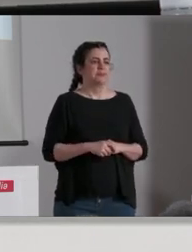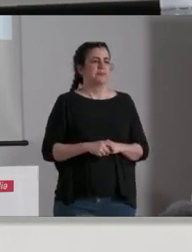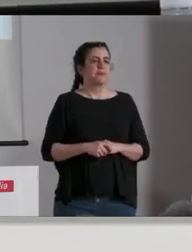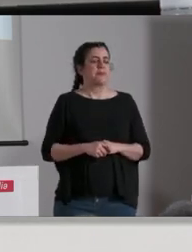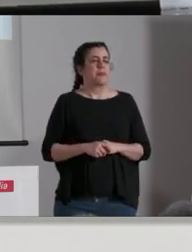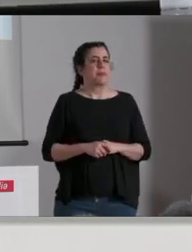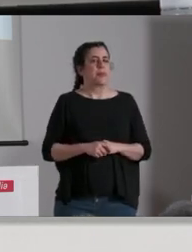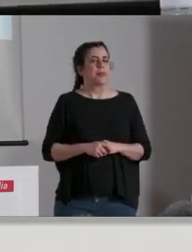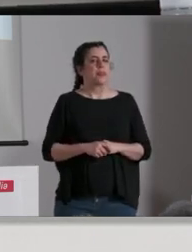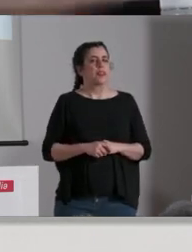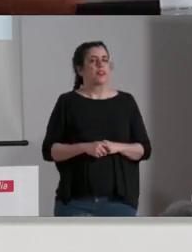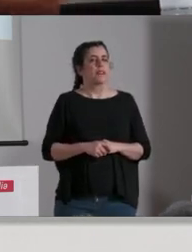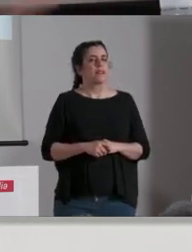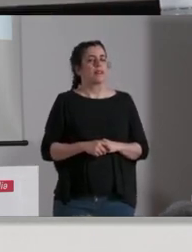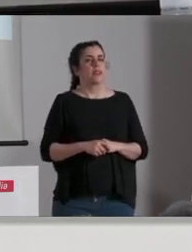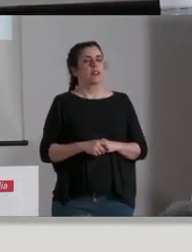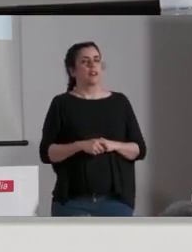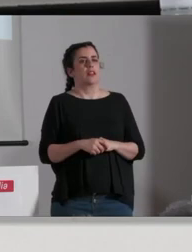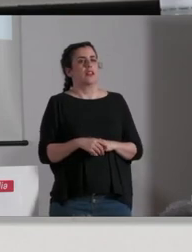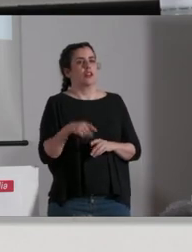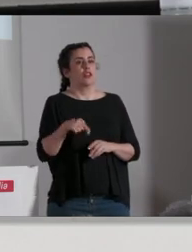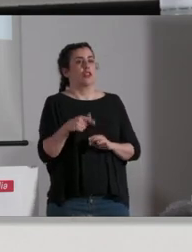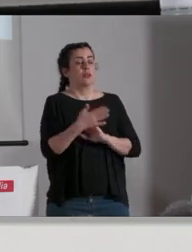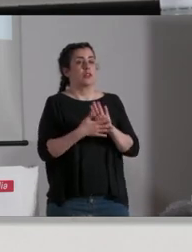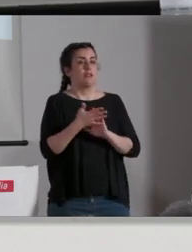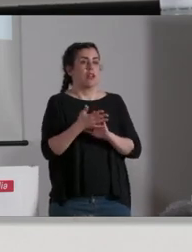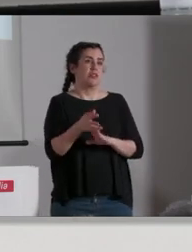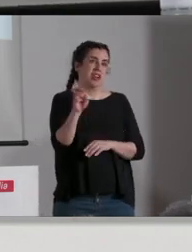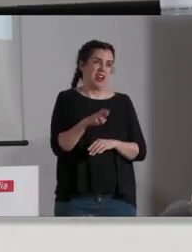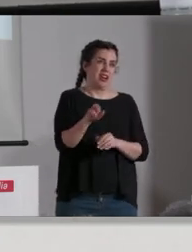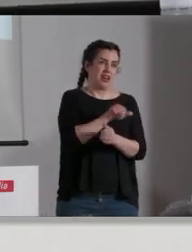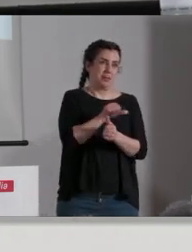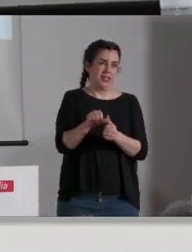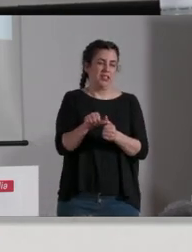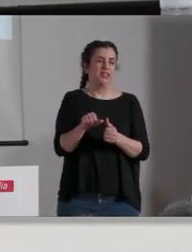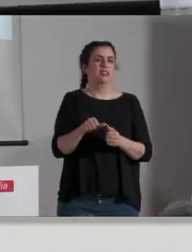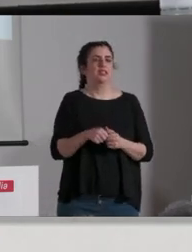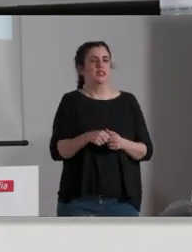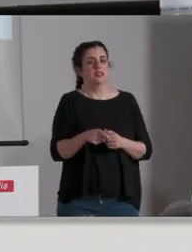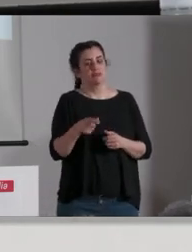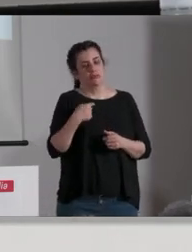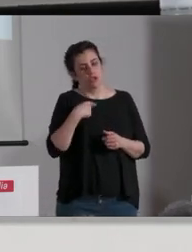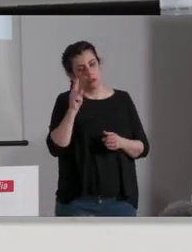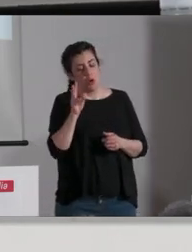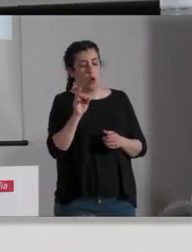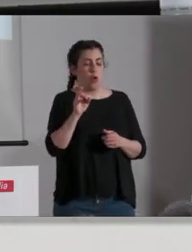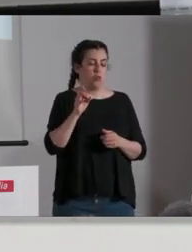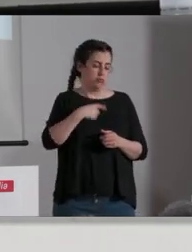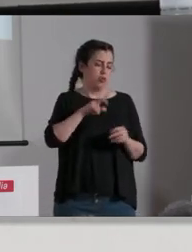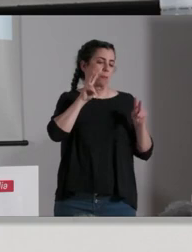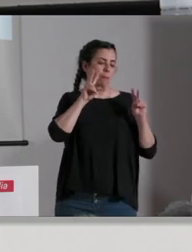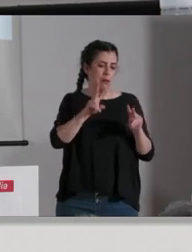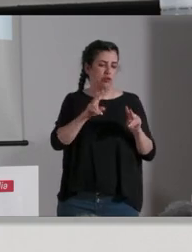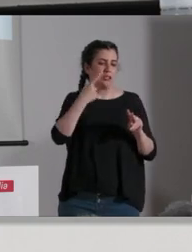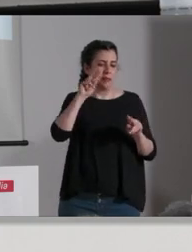Recalcar de un poco de lo que se ha hablado, ¿no?, y también un poco de lo que yo veo vemos en nuestra experiencia es